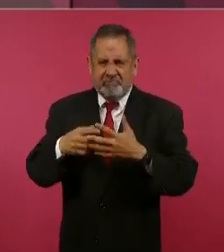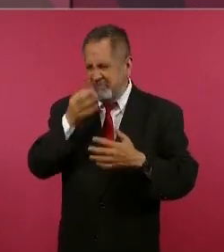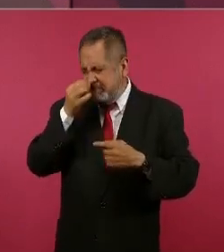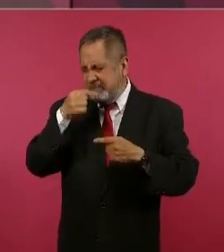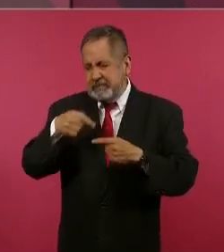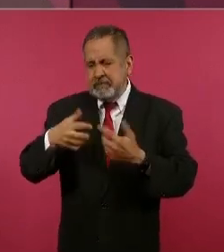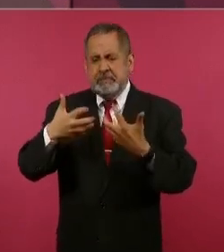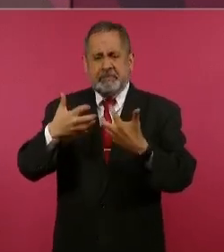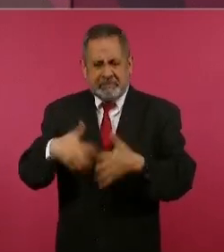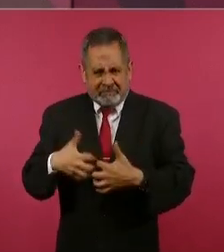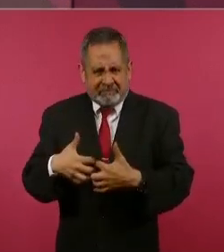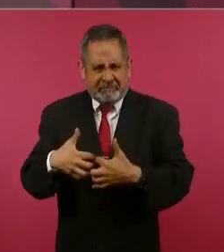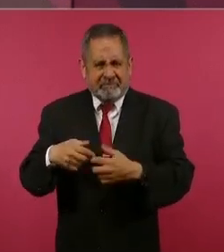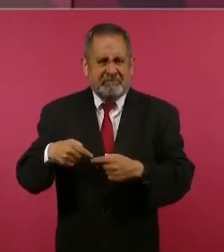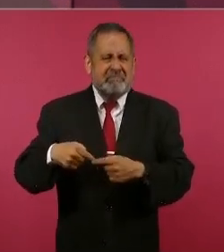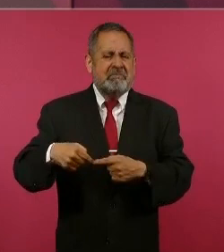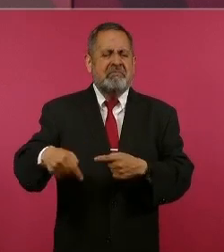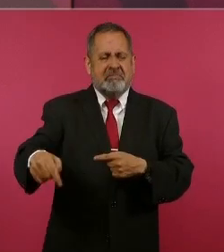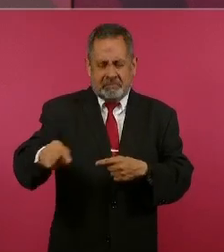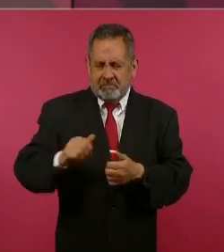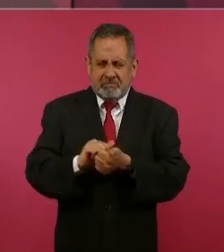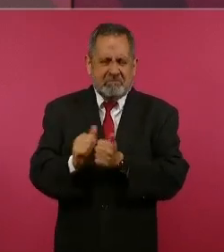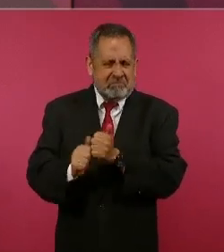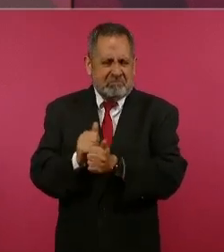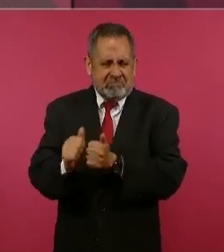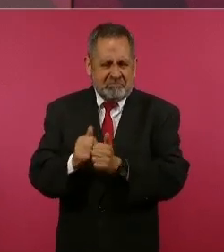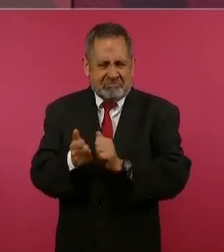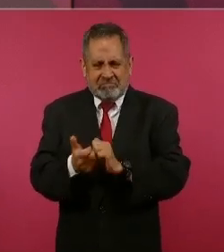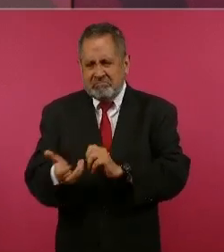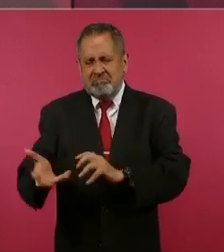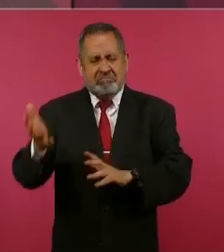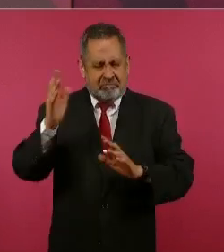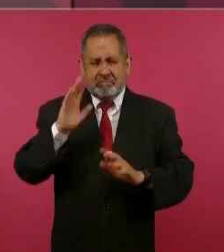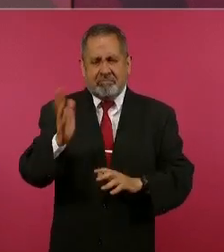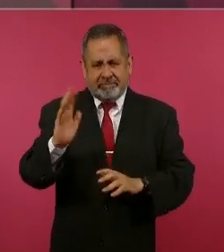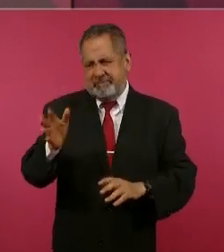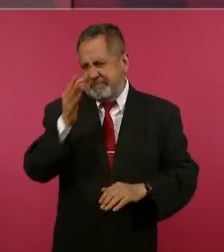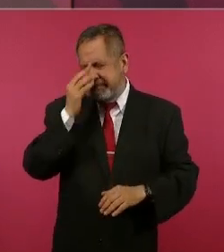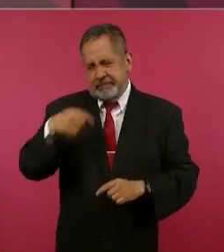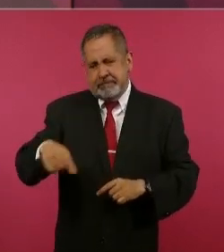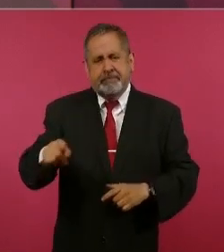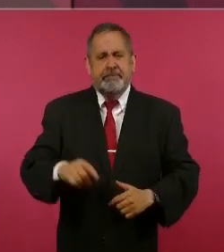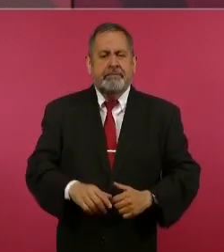punto de iniciar su producción.